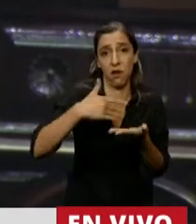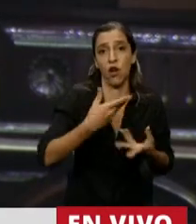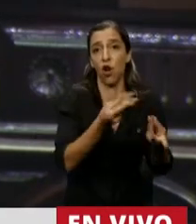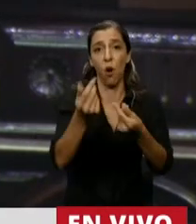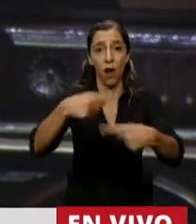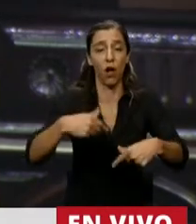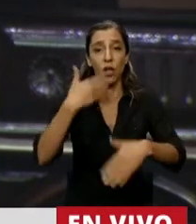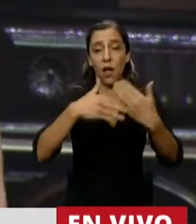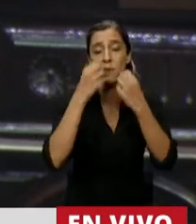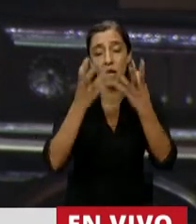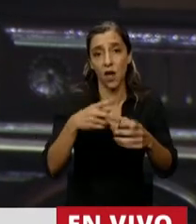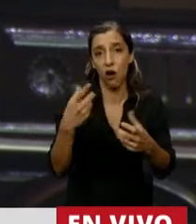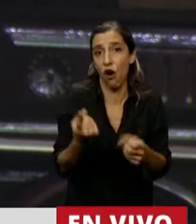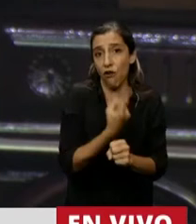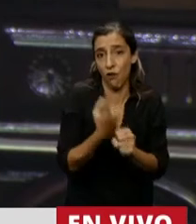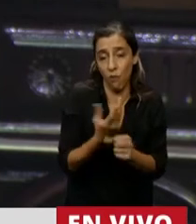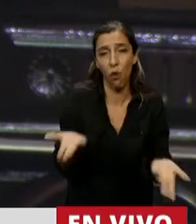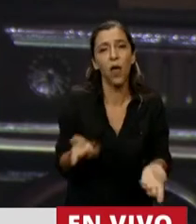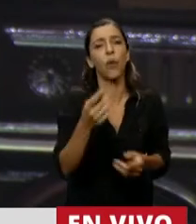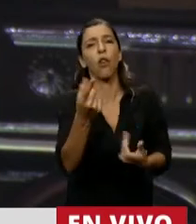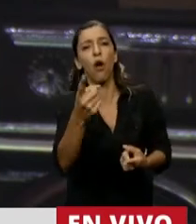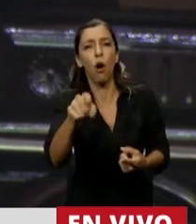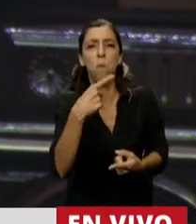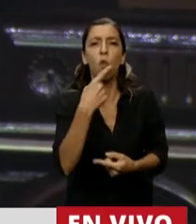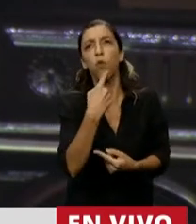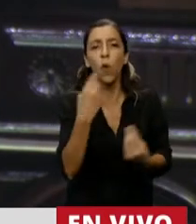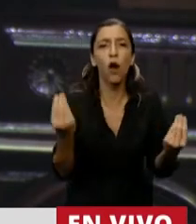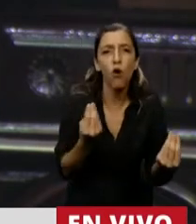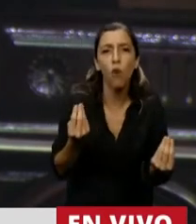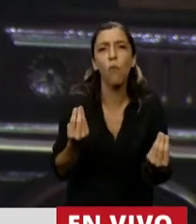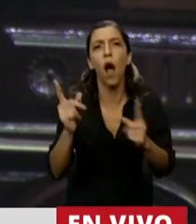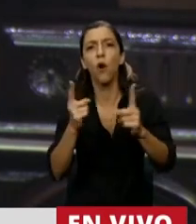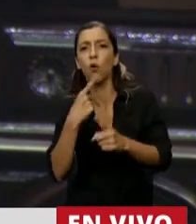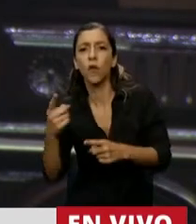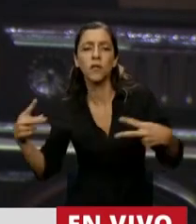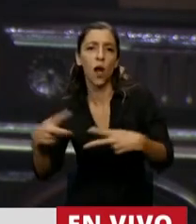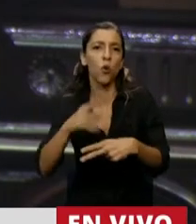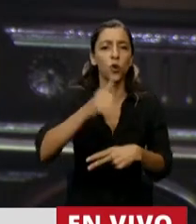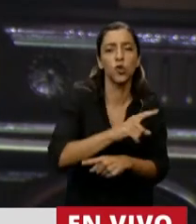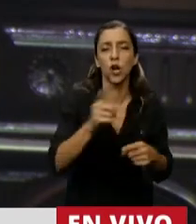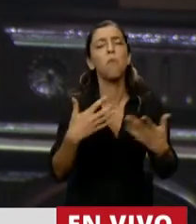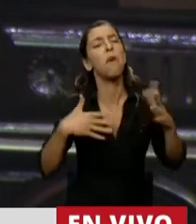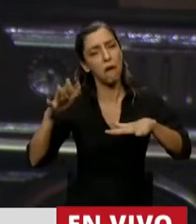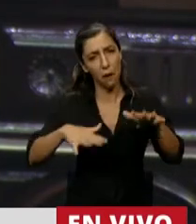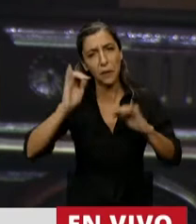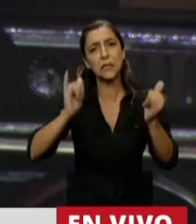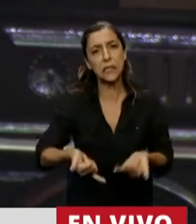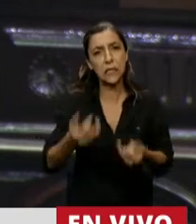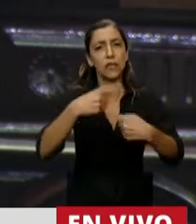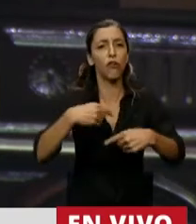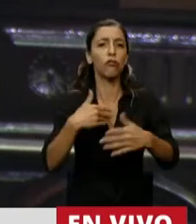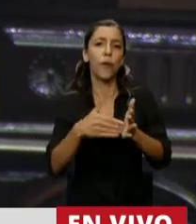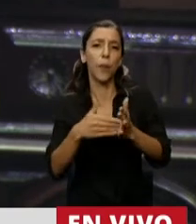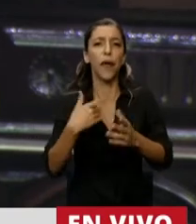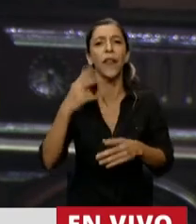Unos dicen que ajustan, los otros les responden diciéndole que no ajustan. Bueno, a veces sí las cosas dependen de la perspectiva o desde dónde se las mire, pero